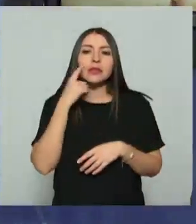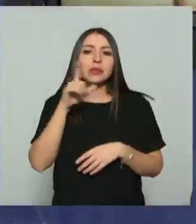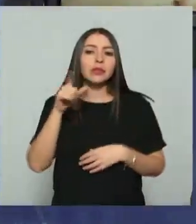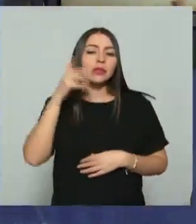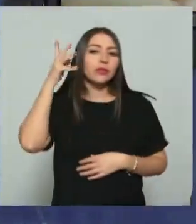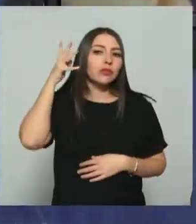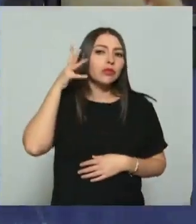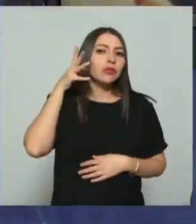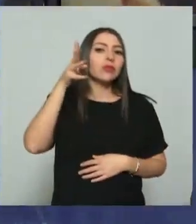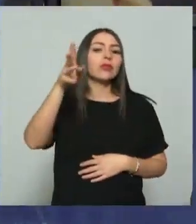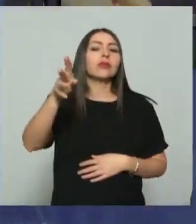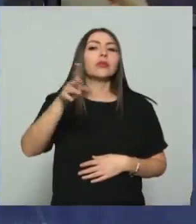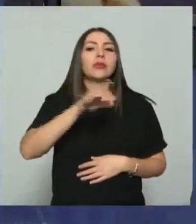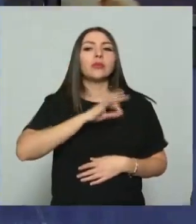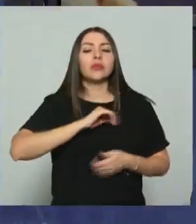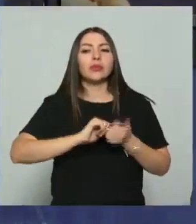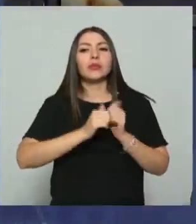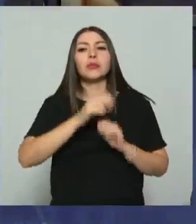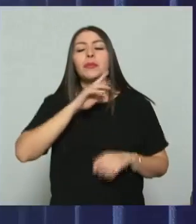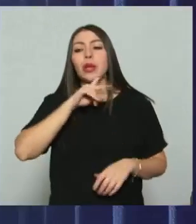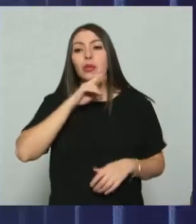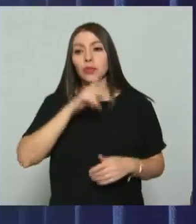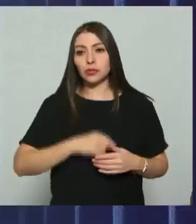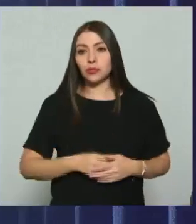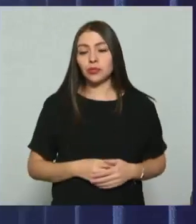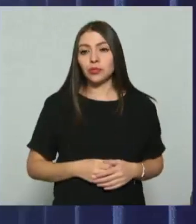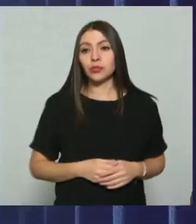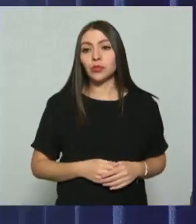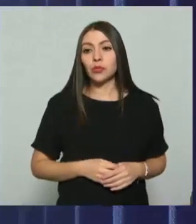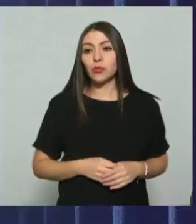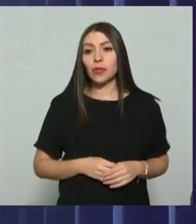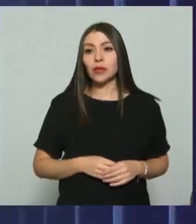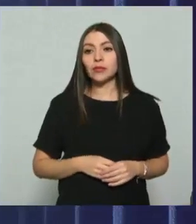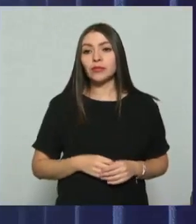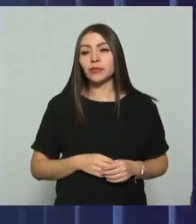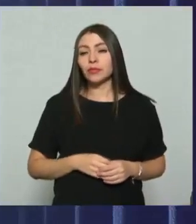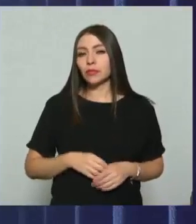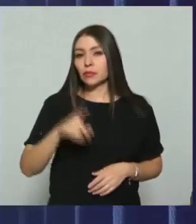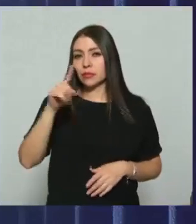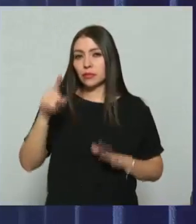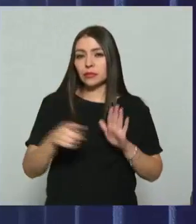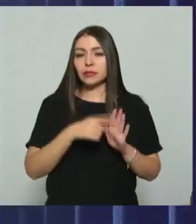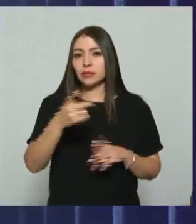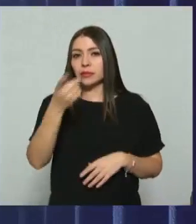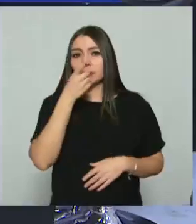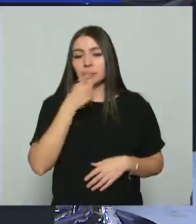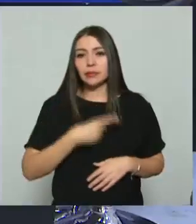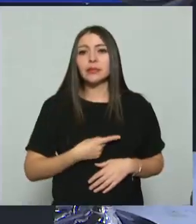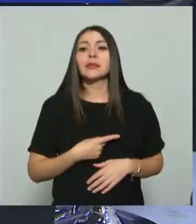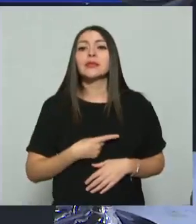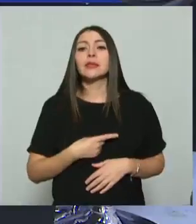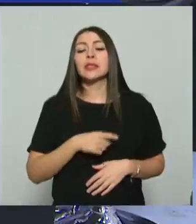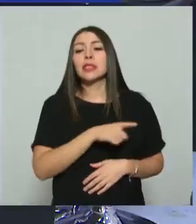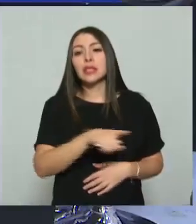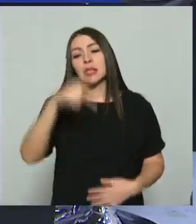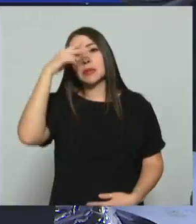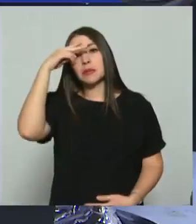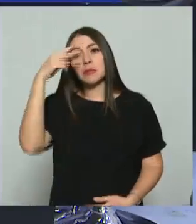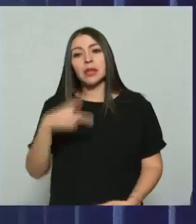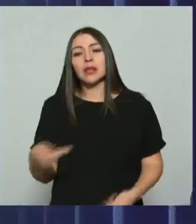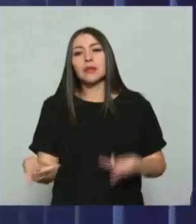nos llevan a estar mejor. A ver, momento, tú me dijiste una vez, Mónica, sí, el problema es que los mexicanos preparan estos tacos,